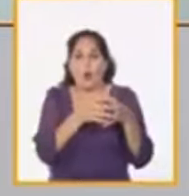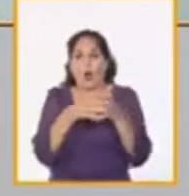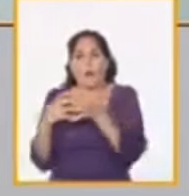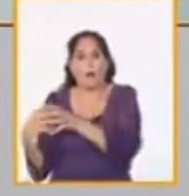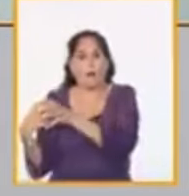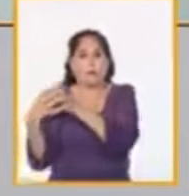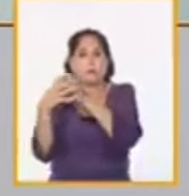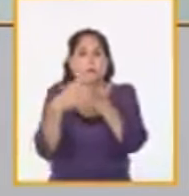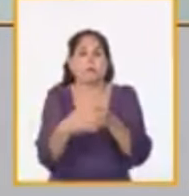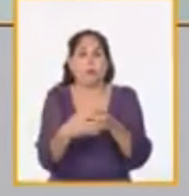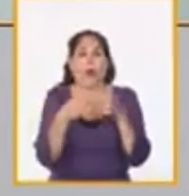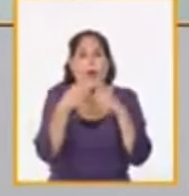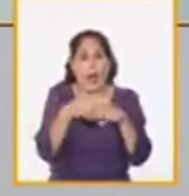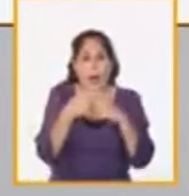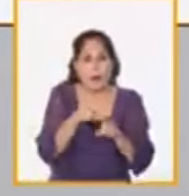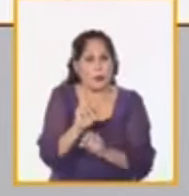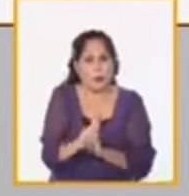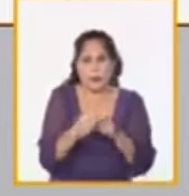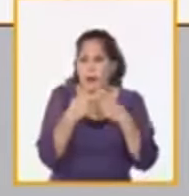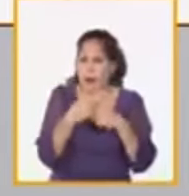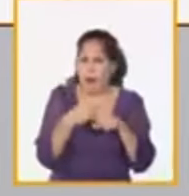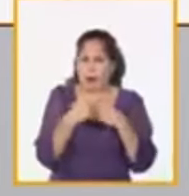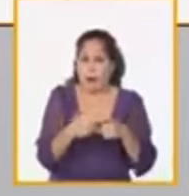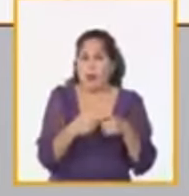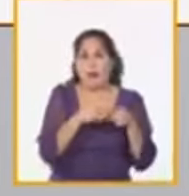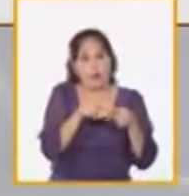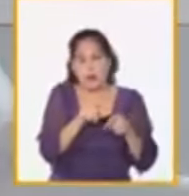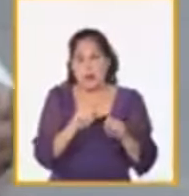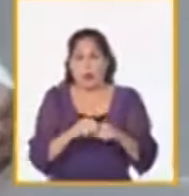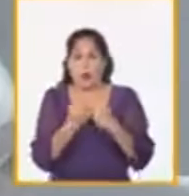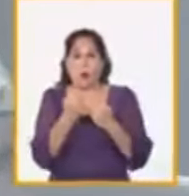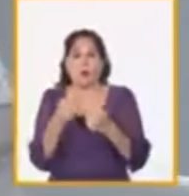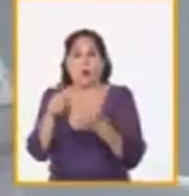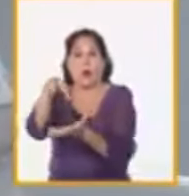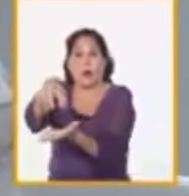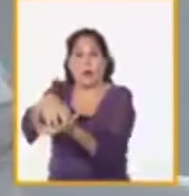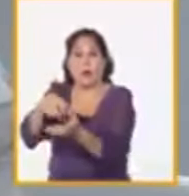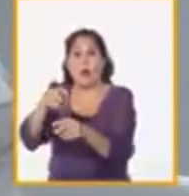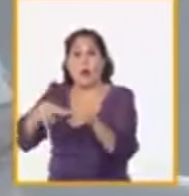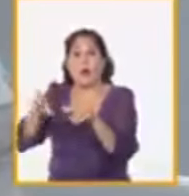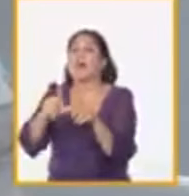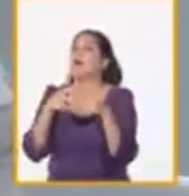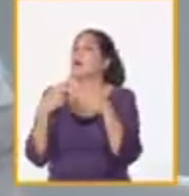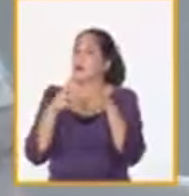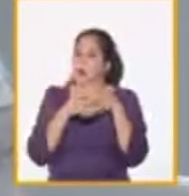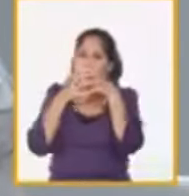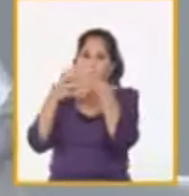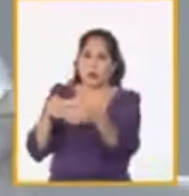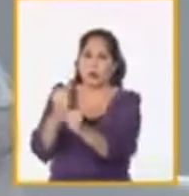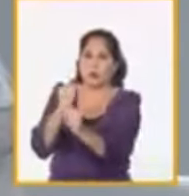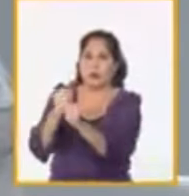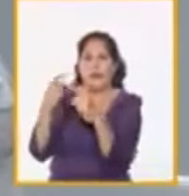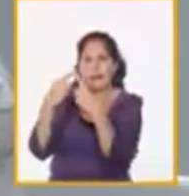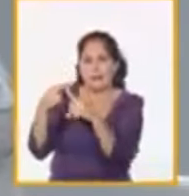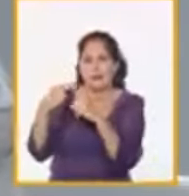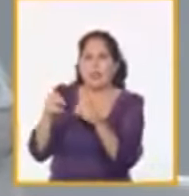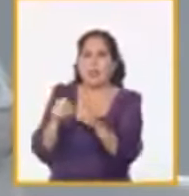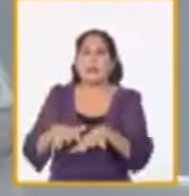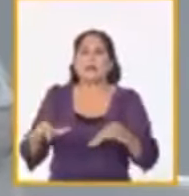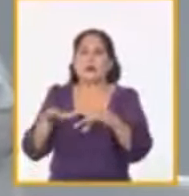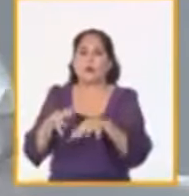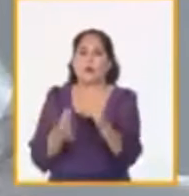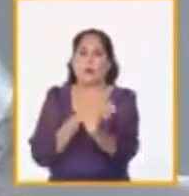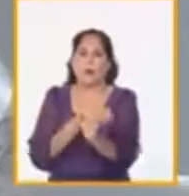como se explicaba en el trabajo del periodista Joaquín, con entidades y tratamos de resolver el problema. Esa es la situación real